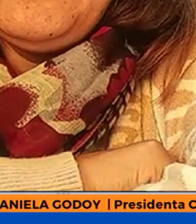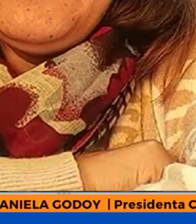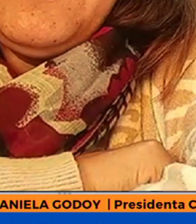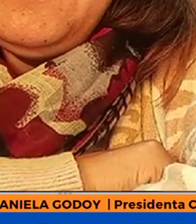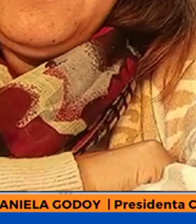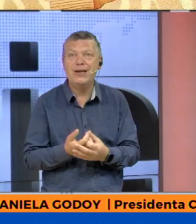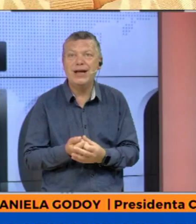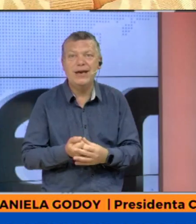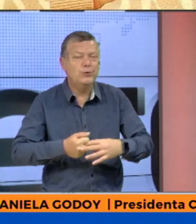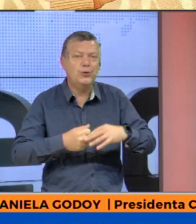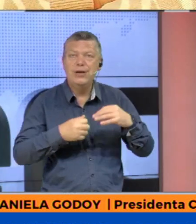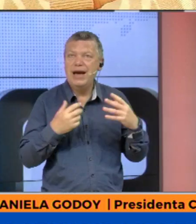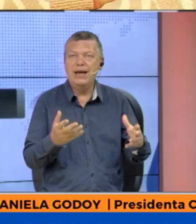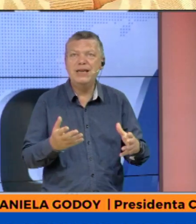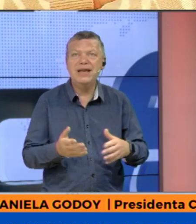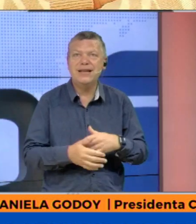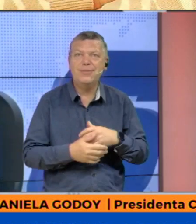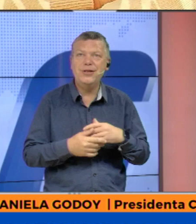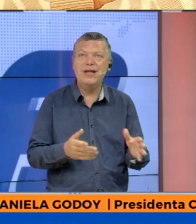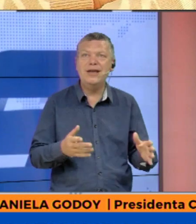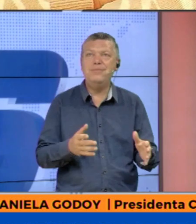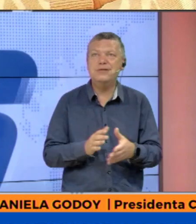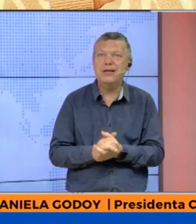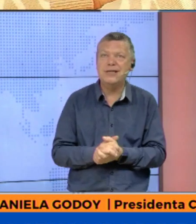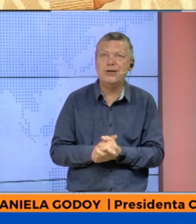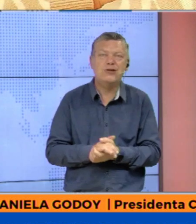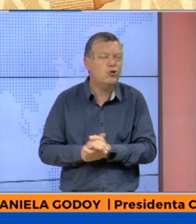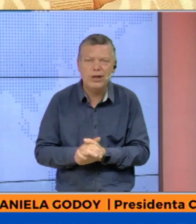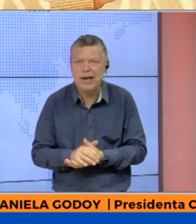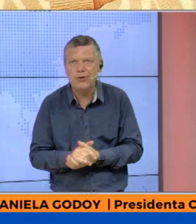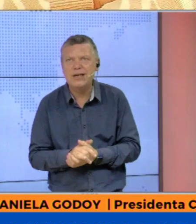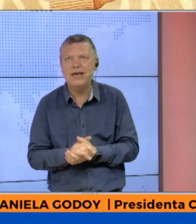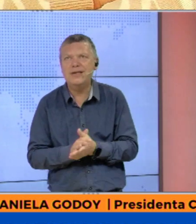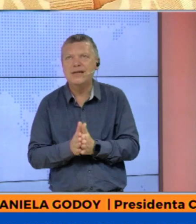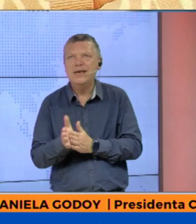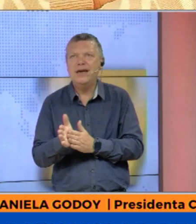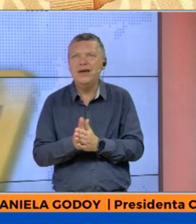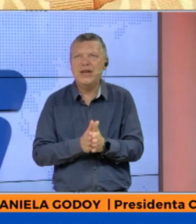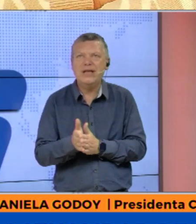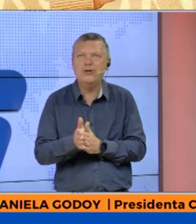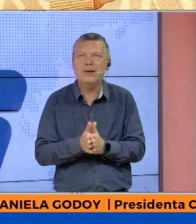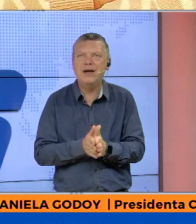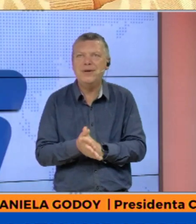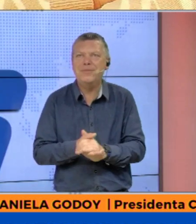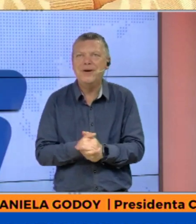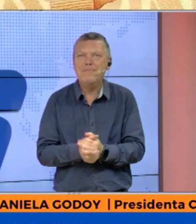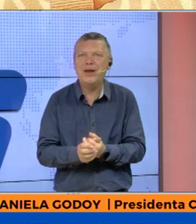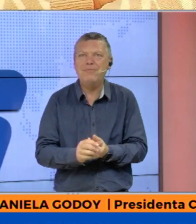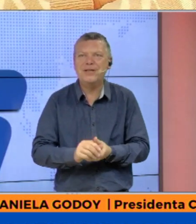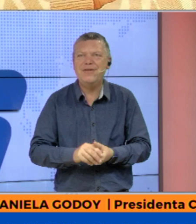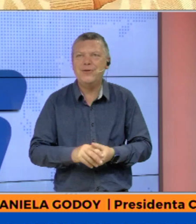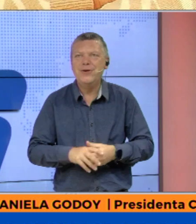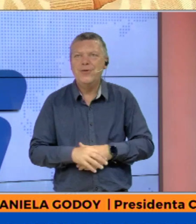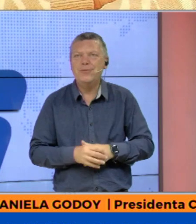ahí dónde son estas localidades. Nosotros a la mañana tratamos de darle visualización a todas las localidades, tratando de llamar por ahí